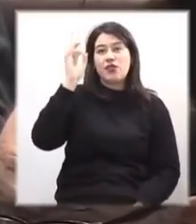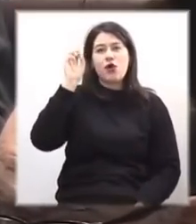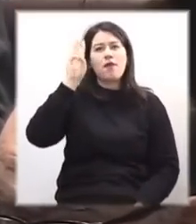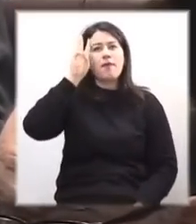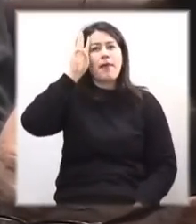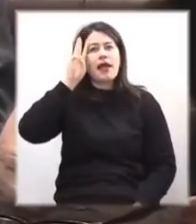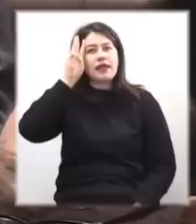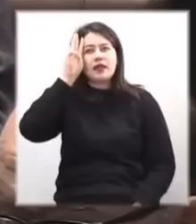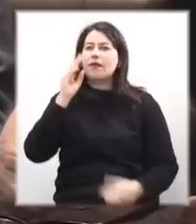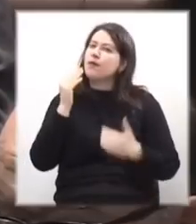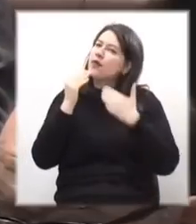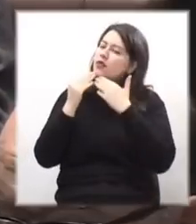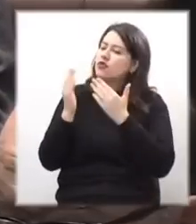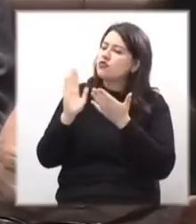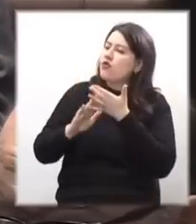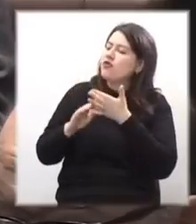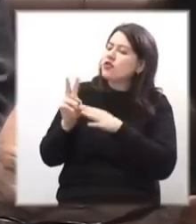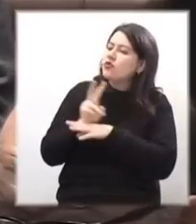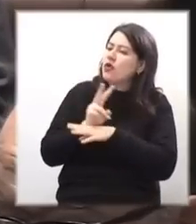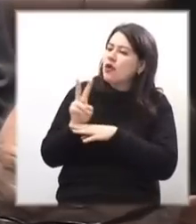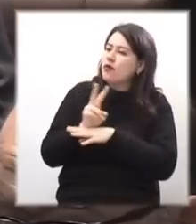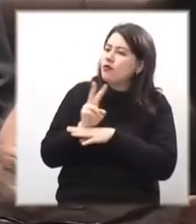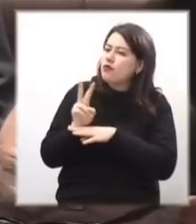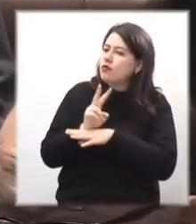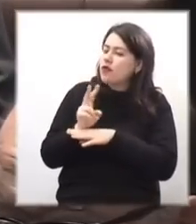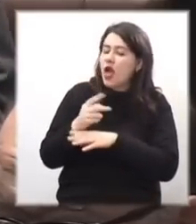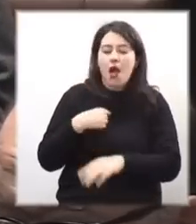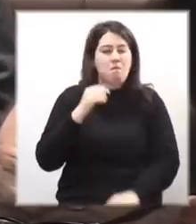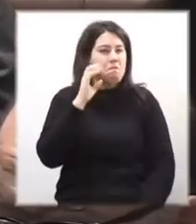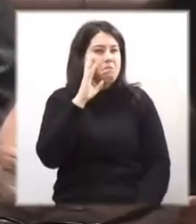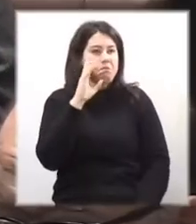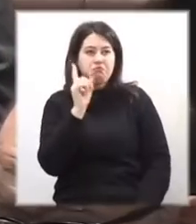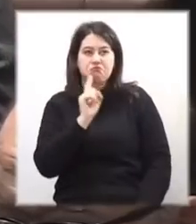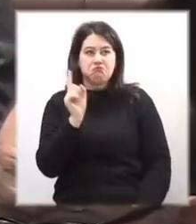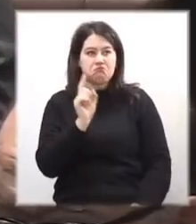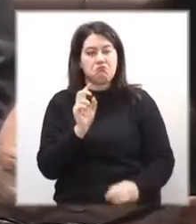se le preguntó acerca de la seguridad pública, dijo que él no conocía el plan,